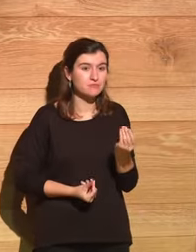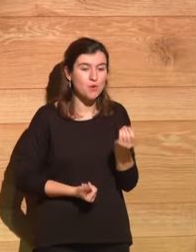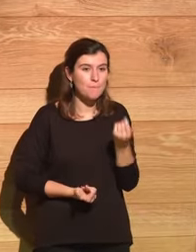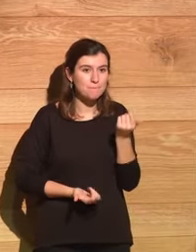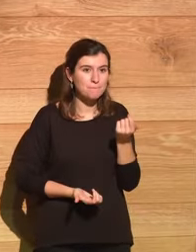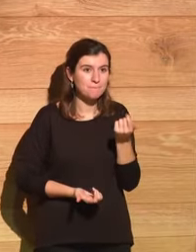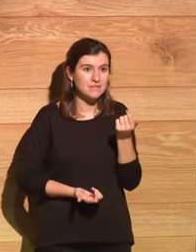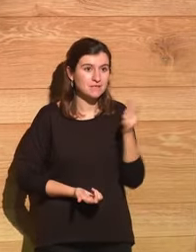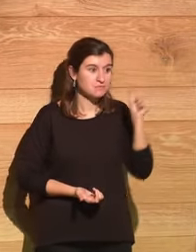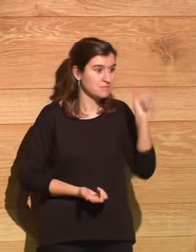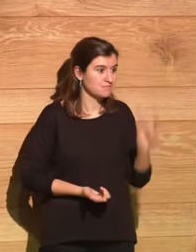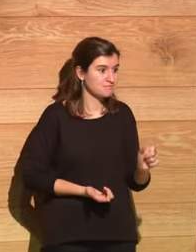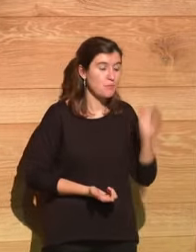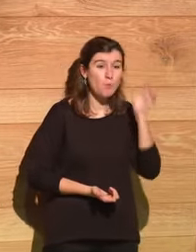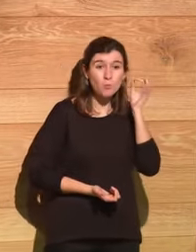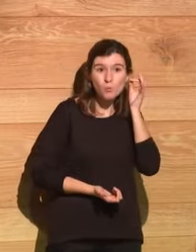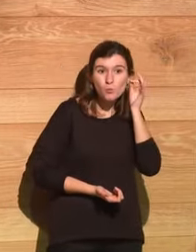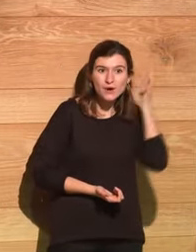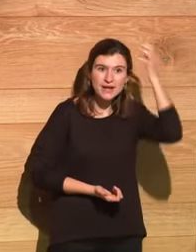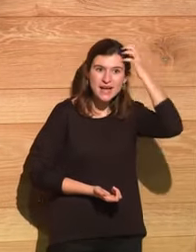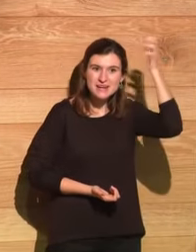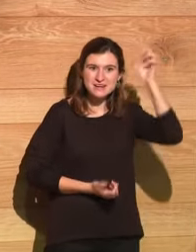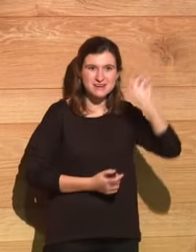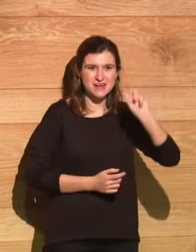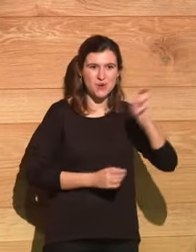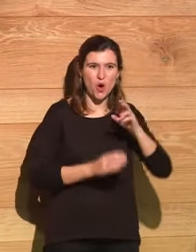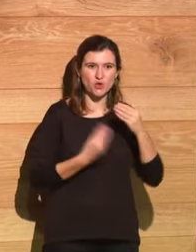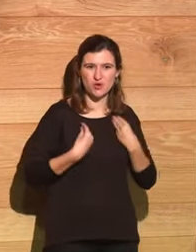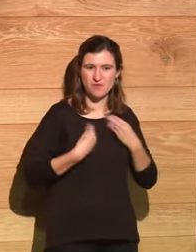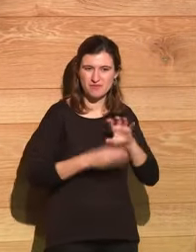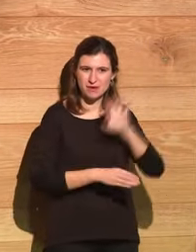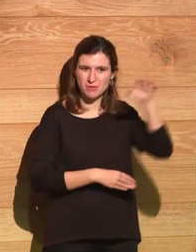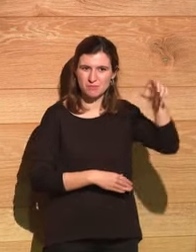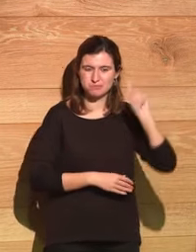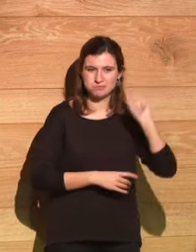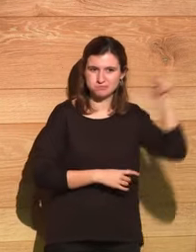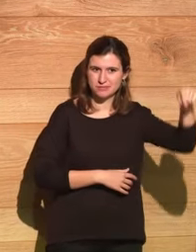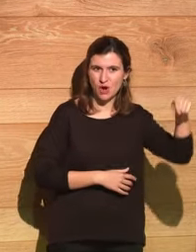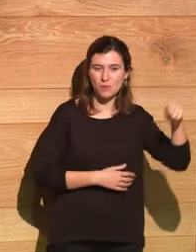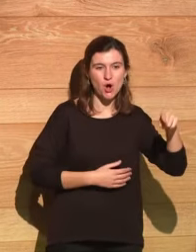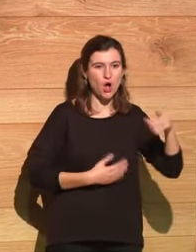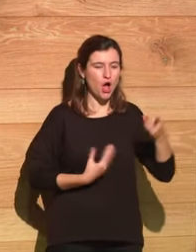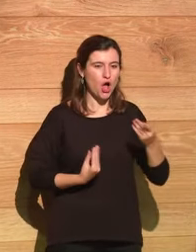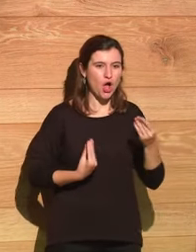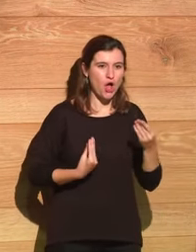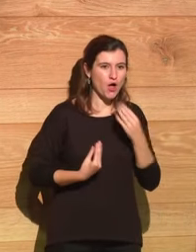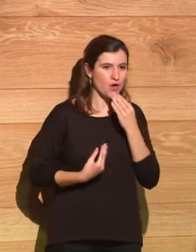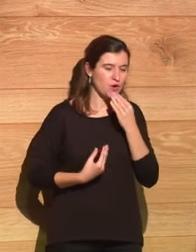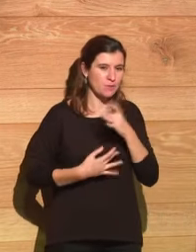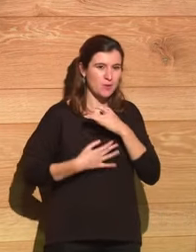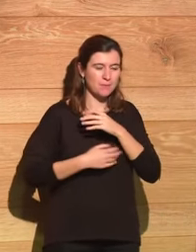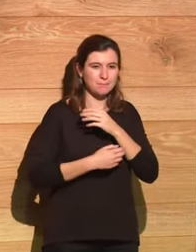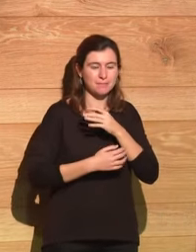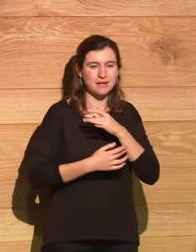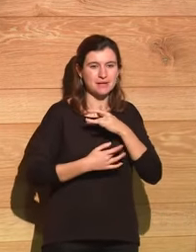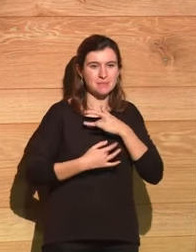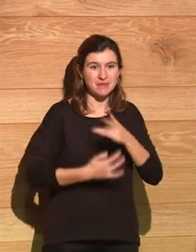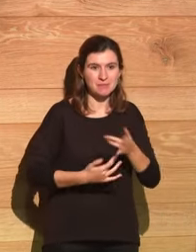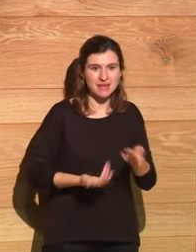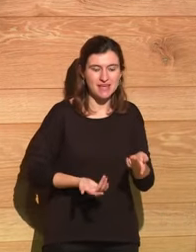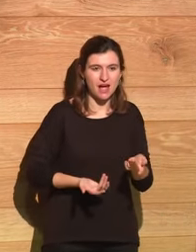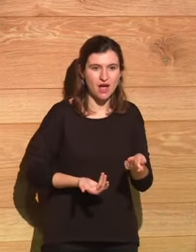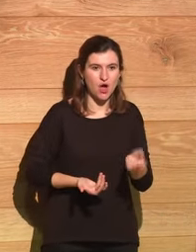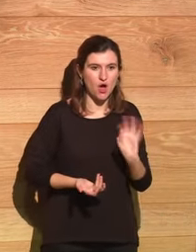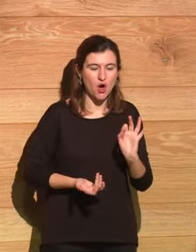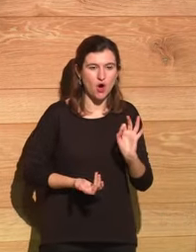sobre todo vive en otro reino. Esto es importantísimo, es decir, ella vive como la Virgen María, ¿no? o como Ginebra, o sea, viven en un